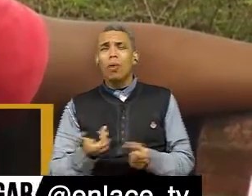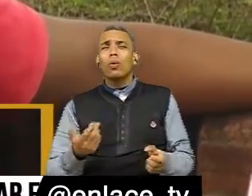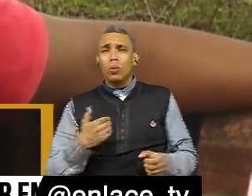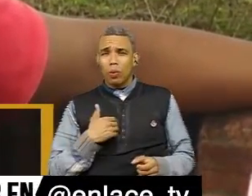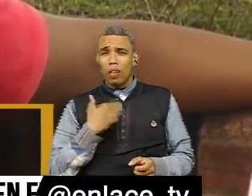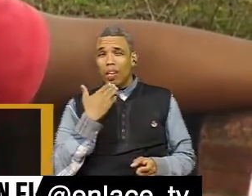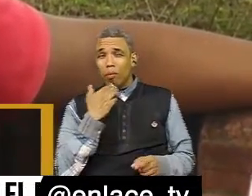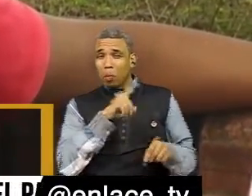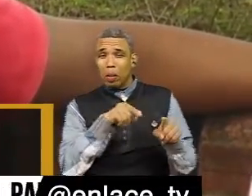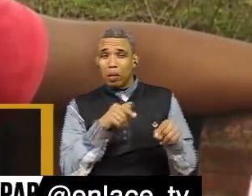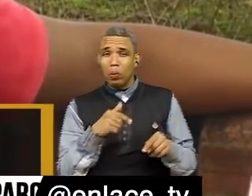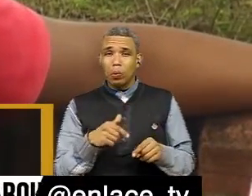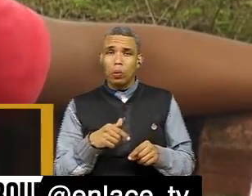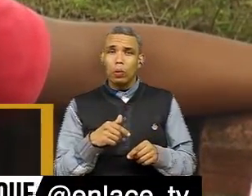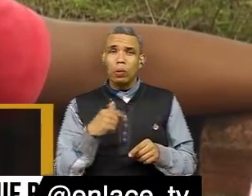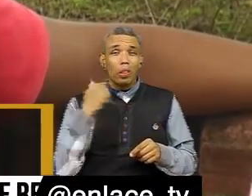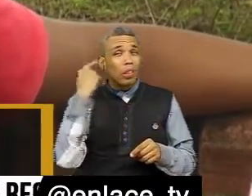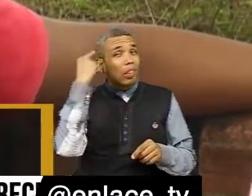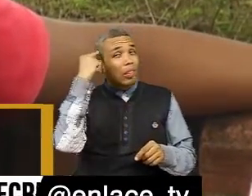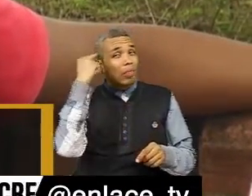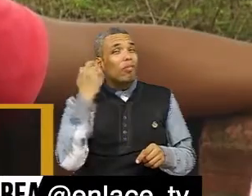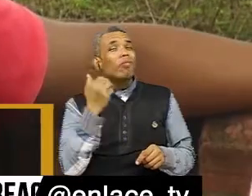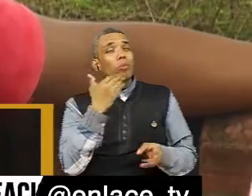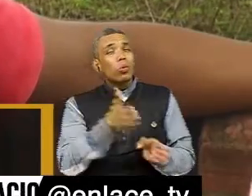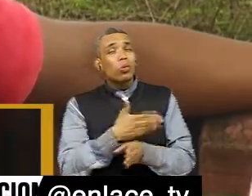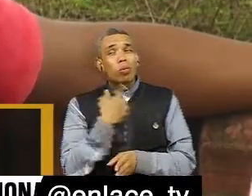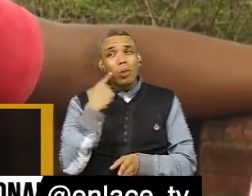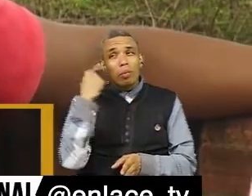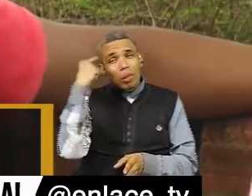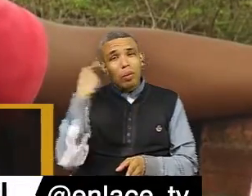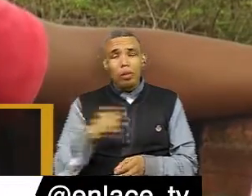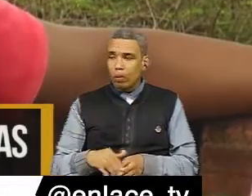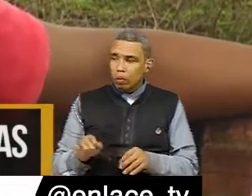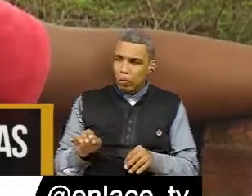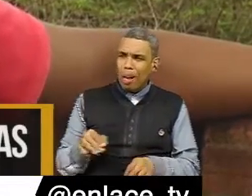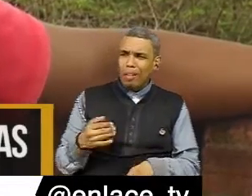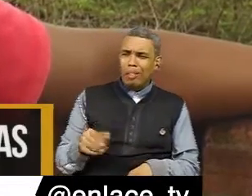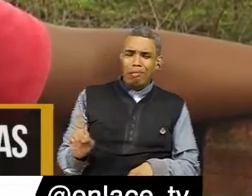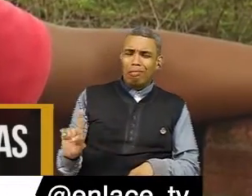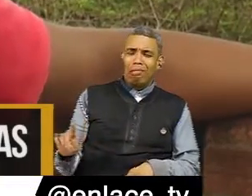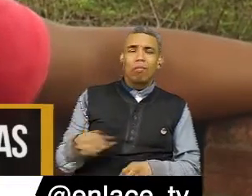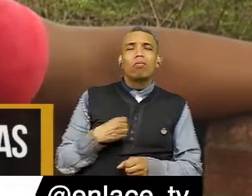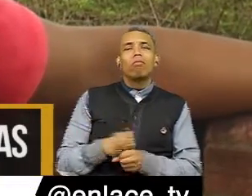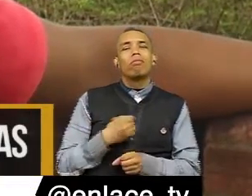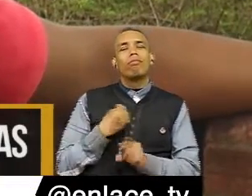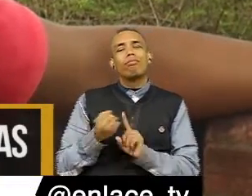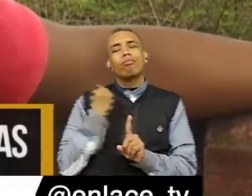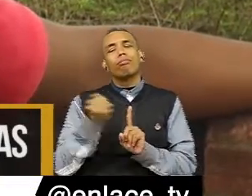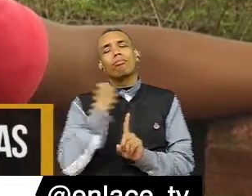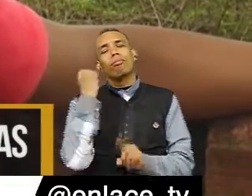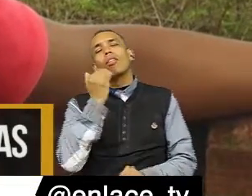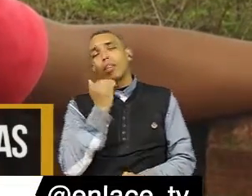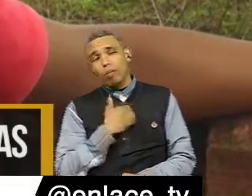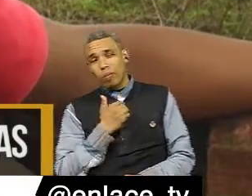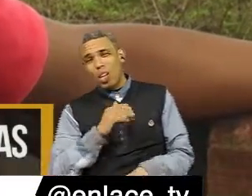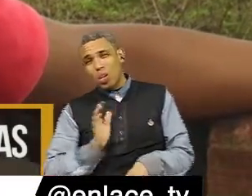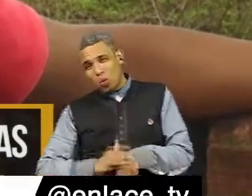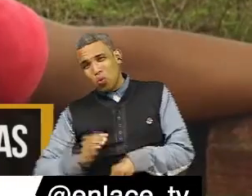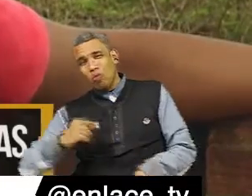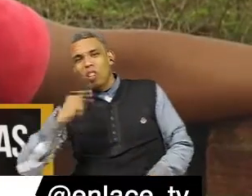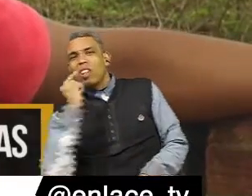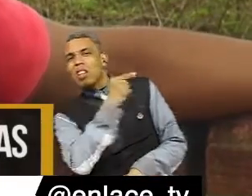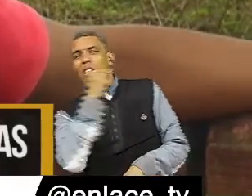a dónde me van a dar empleo a mí con este problema que el señor agente de policía me dejó, y ya nadie me quiere responder ni nadie se